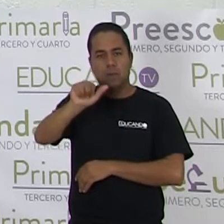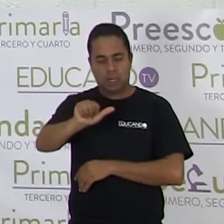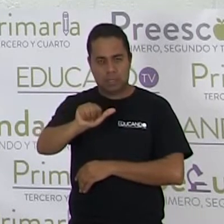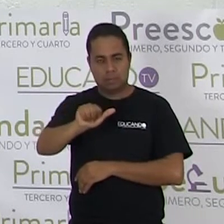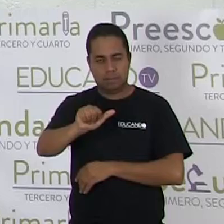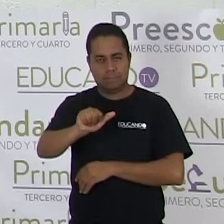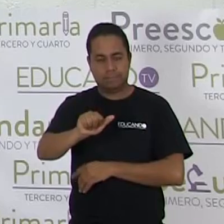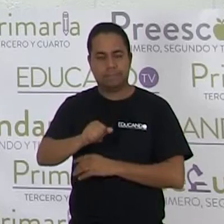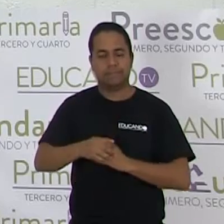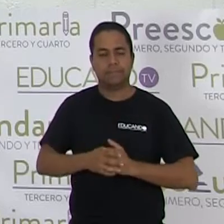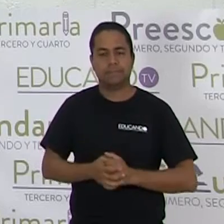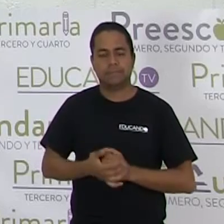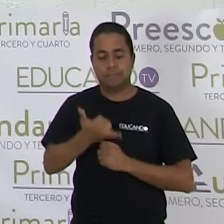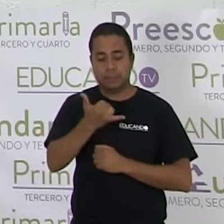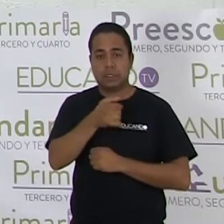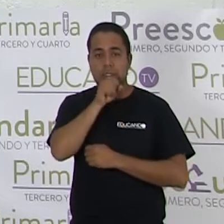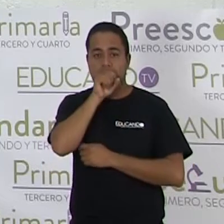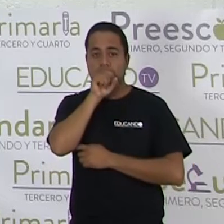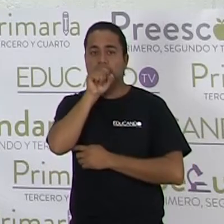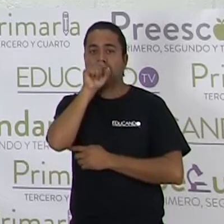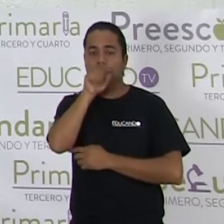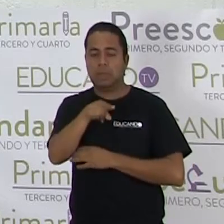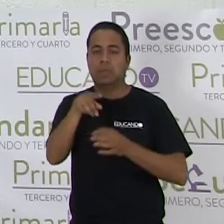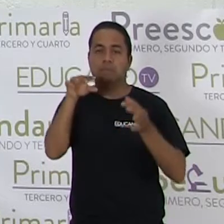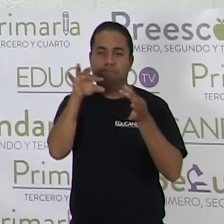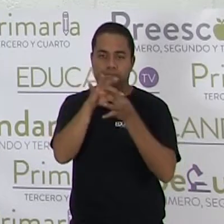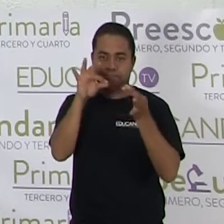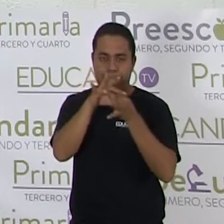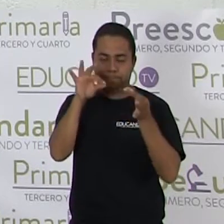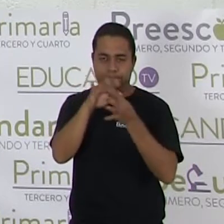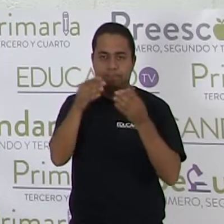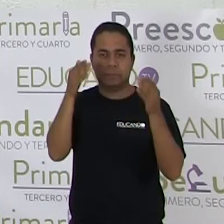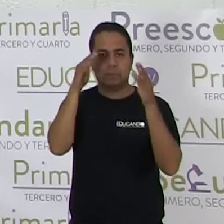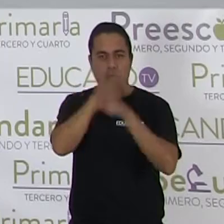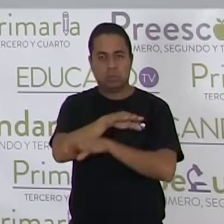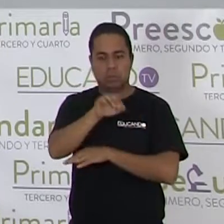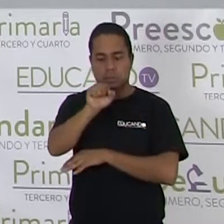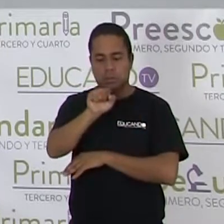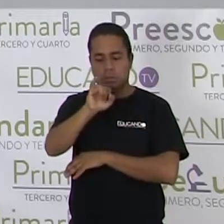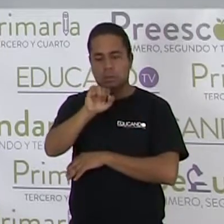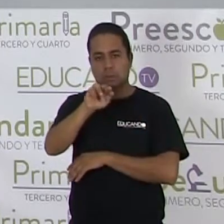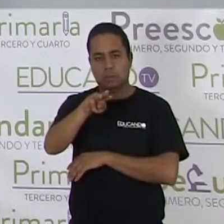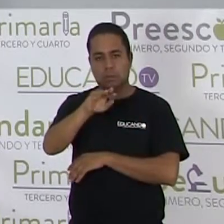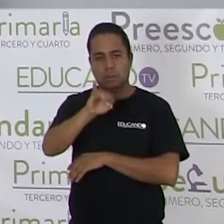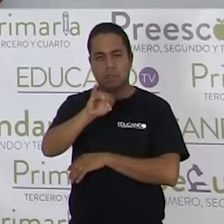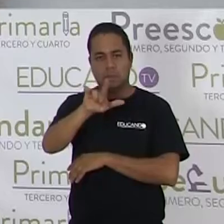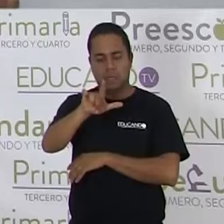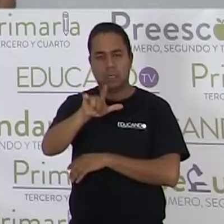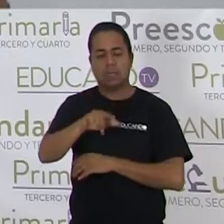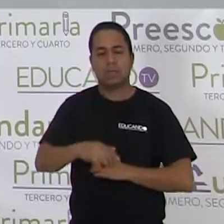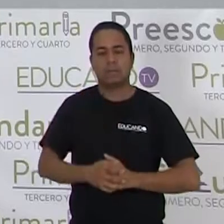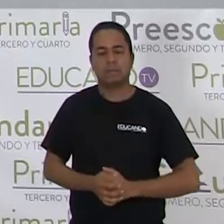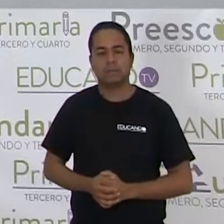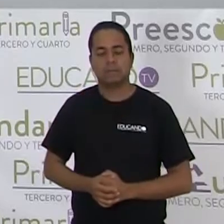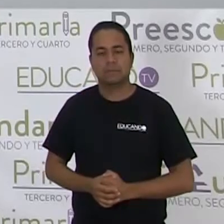bien, y también hablamos sobre el símil.